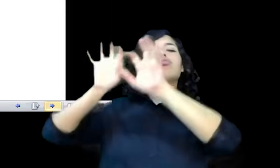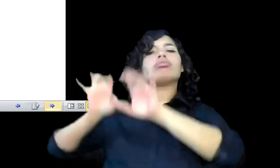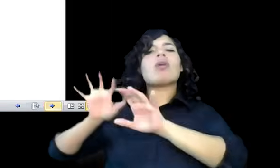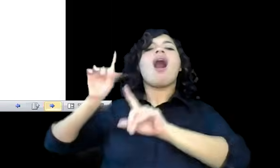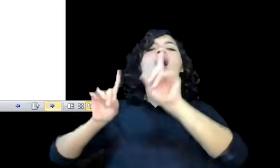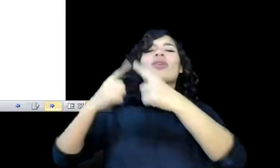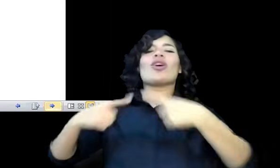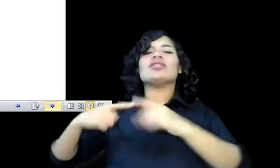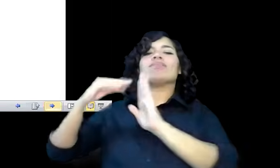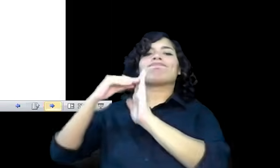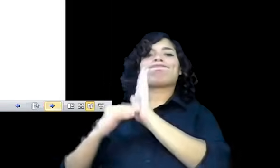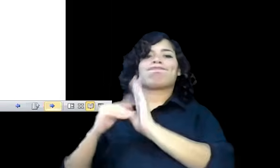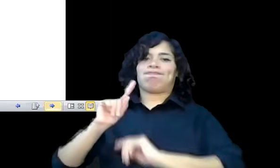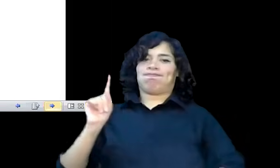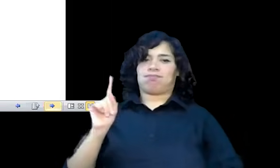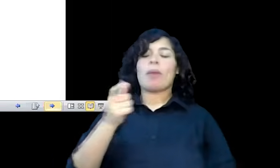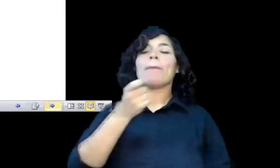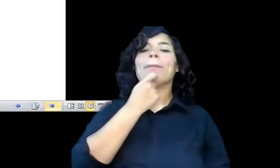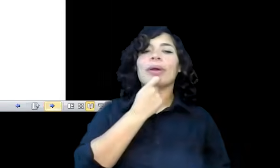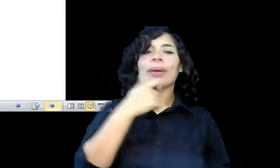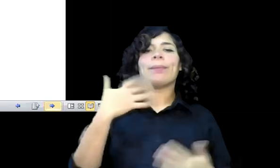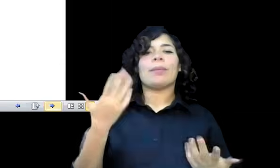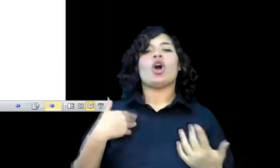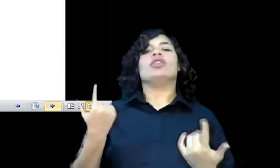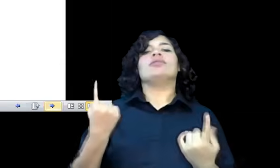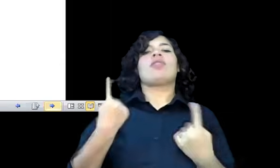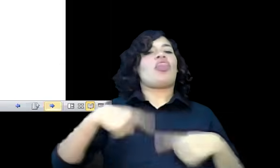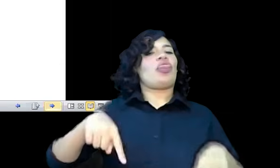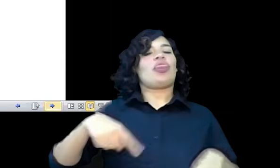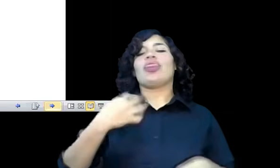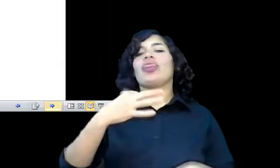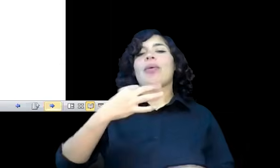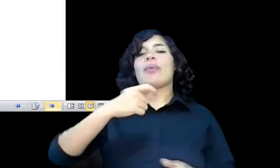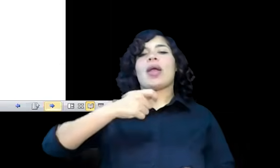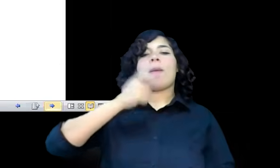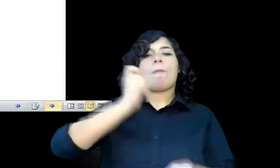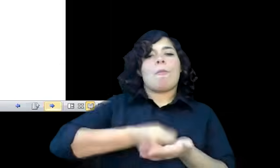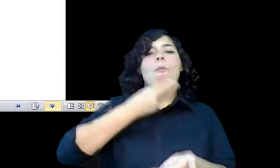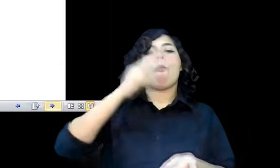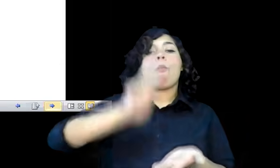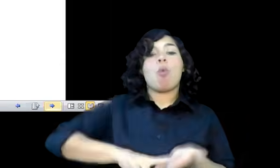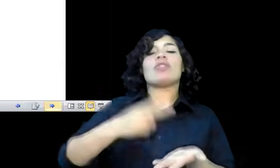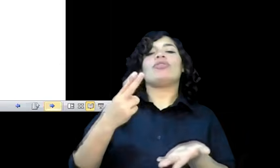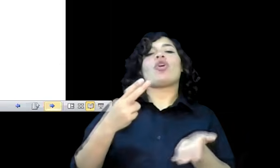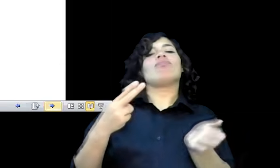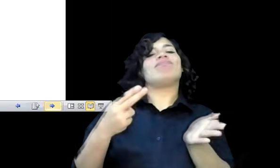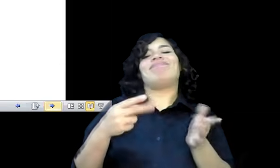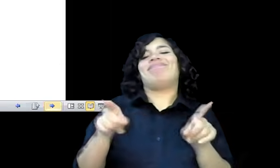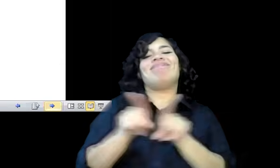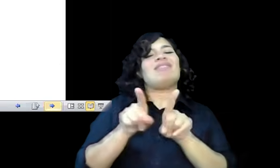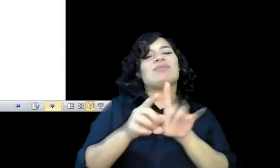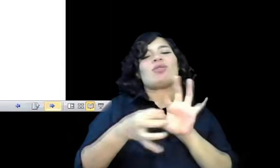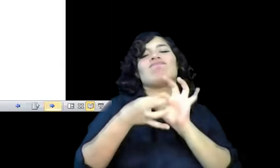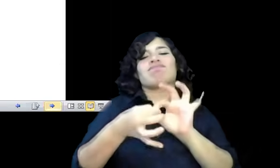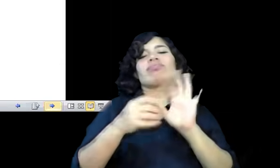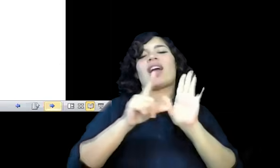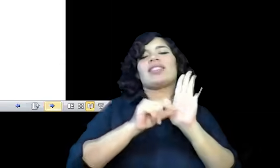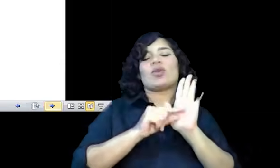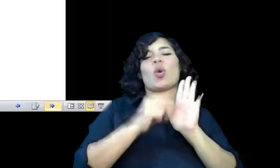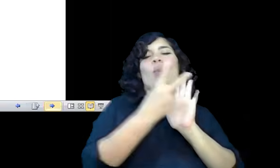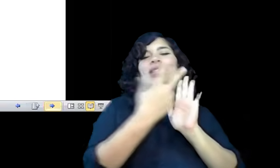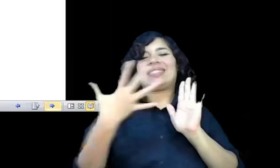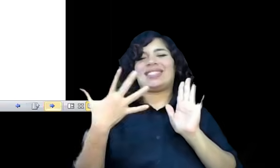especial, ¿sí? Van a pagar el impuesto como carácter de pago único y definitivo, de acuerdo a lo previsto en el artículo